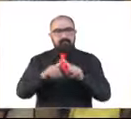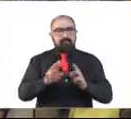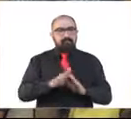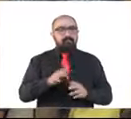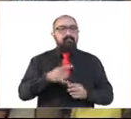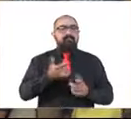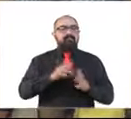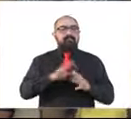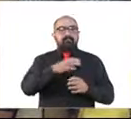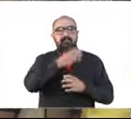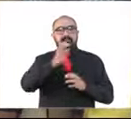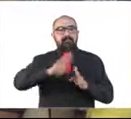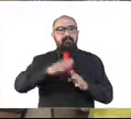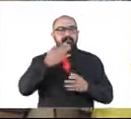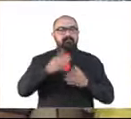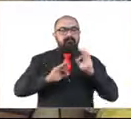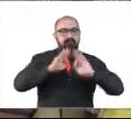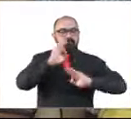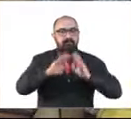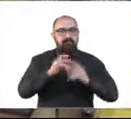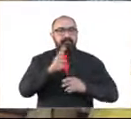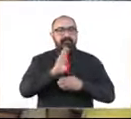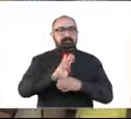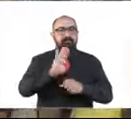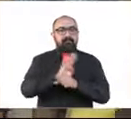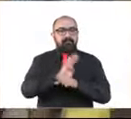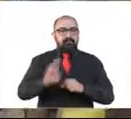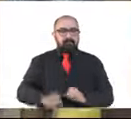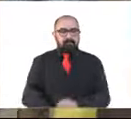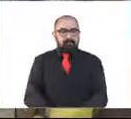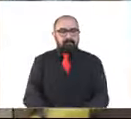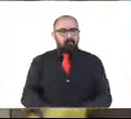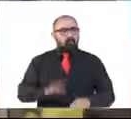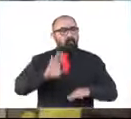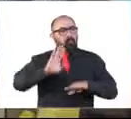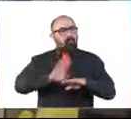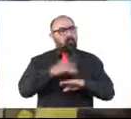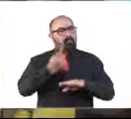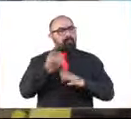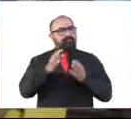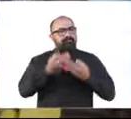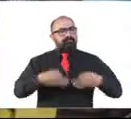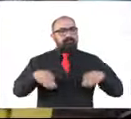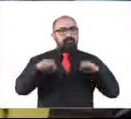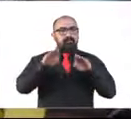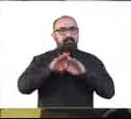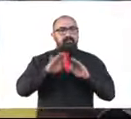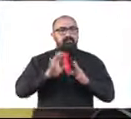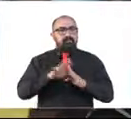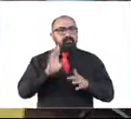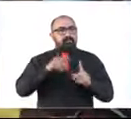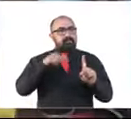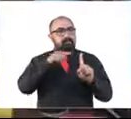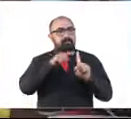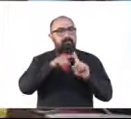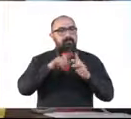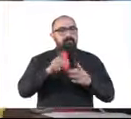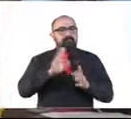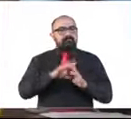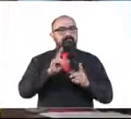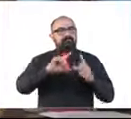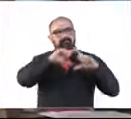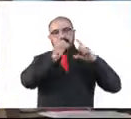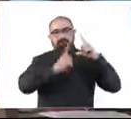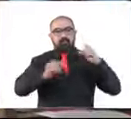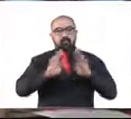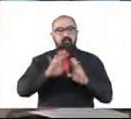Medio Ambiente Sembrando Bienestar. ¿Por qué es tan importante este tema para nuestro país? Pues porque hablar de nuestra historia también